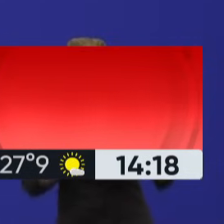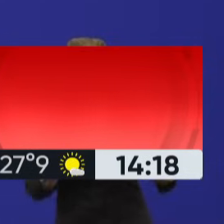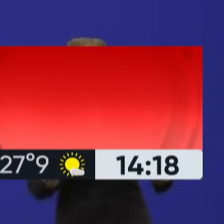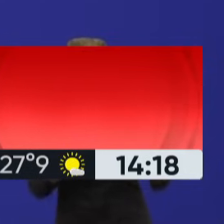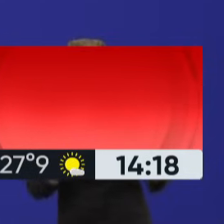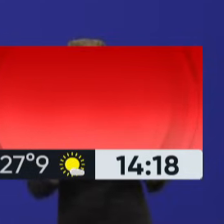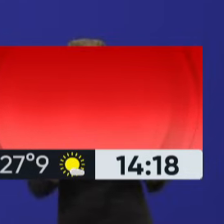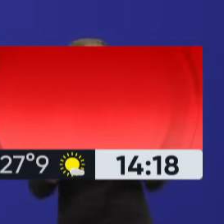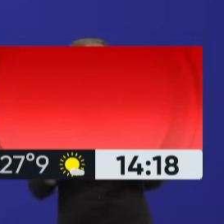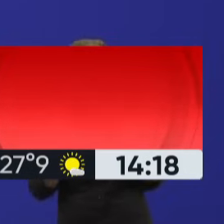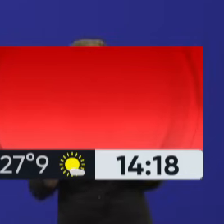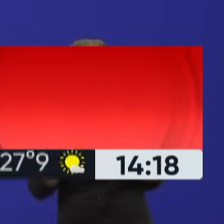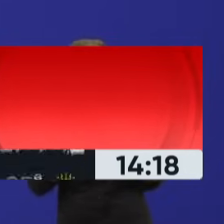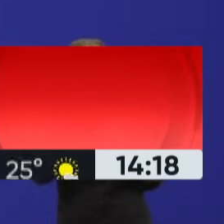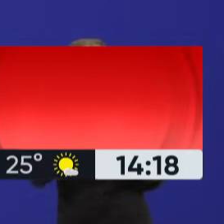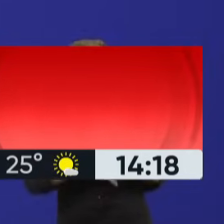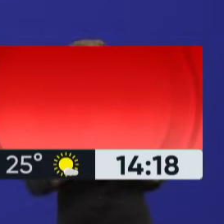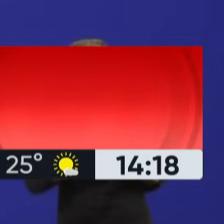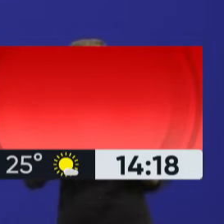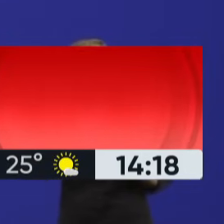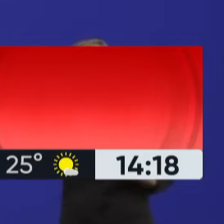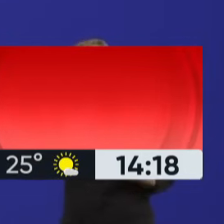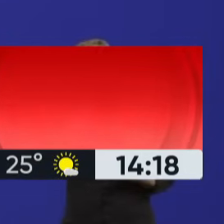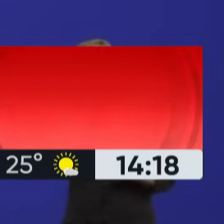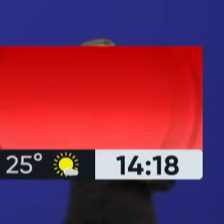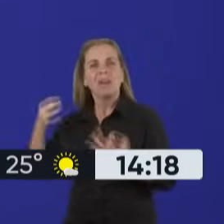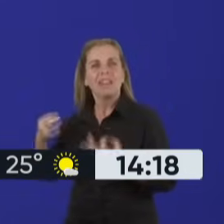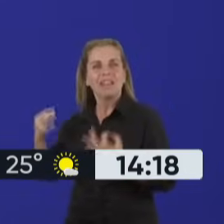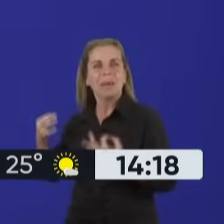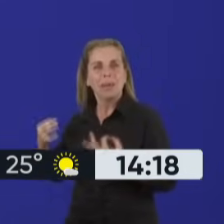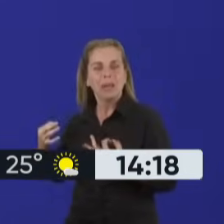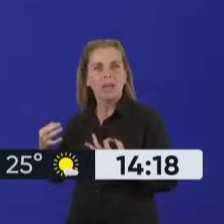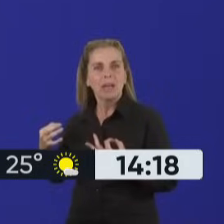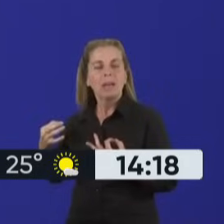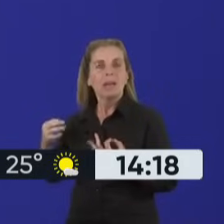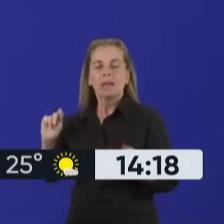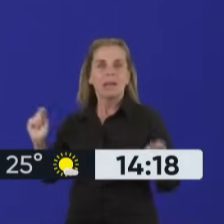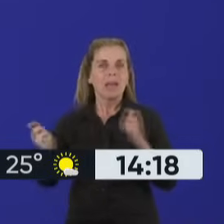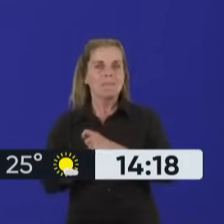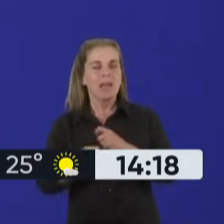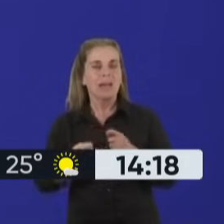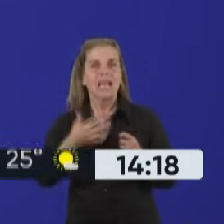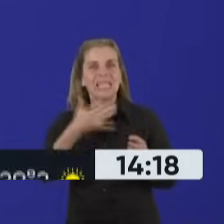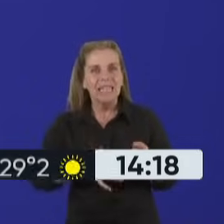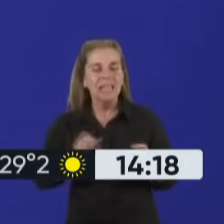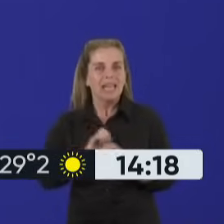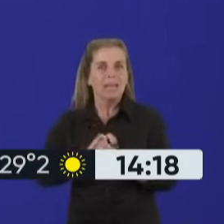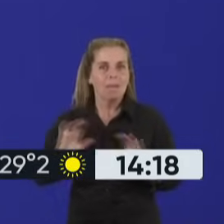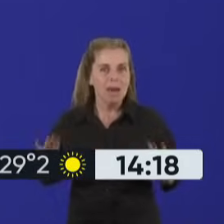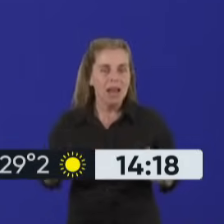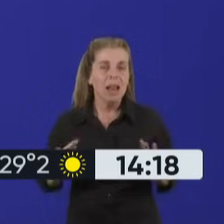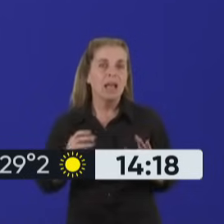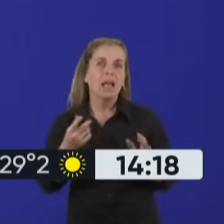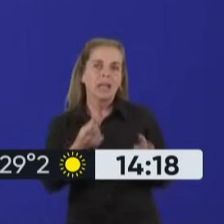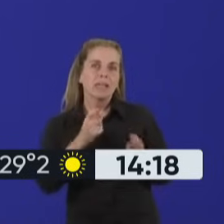con las cuales estábamos acostumbrados a pensar, evidentemente no están bien y hay que